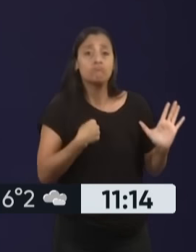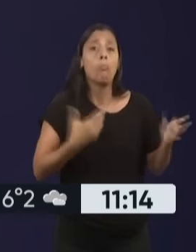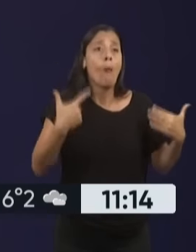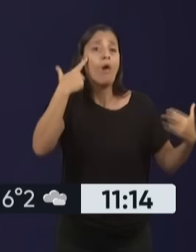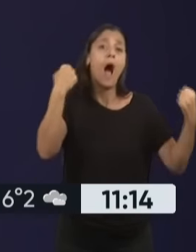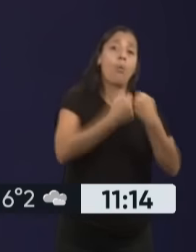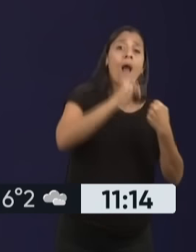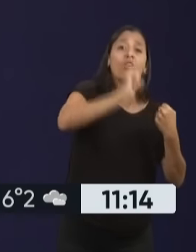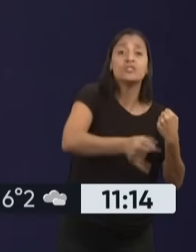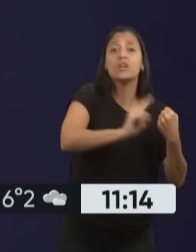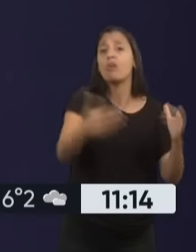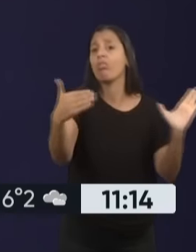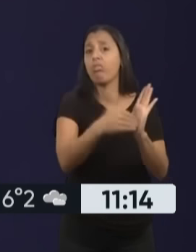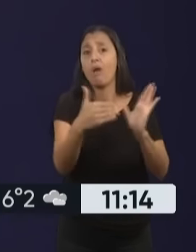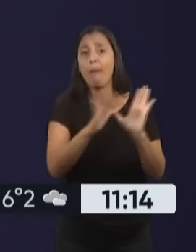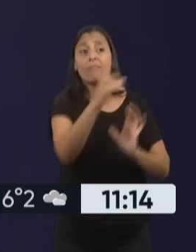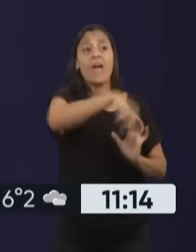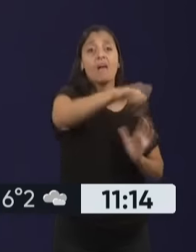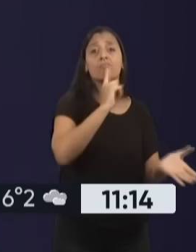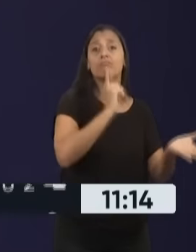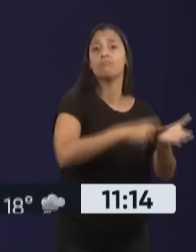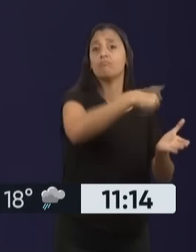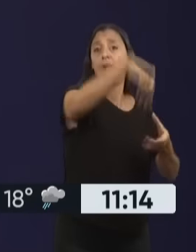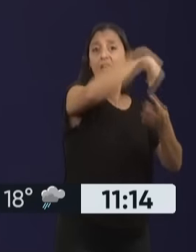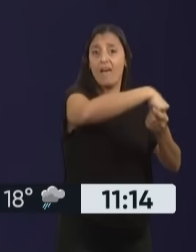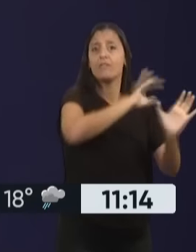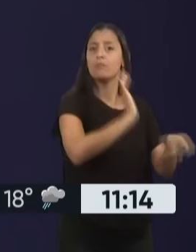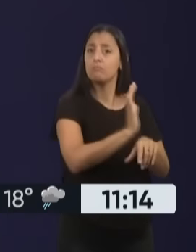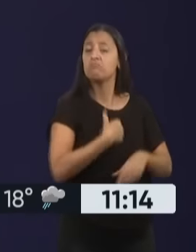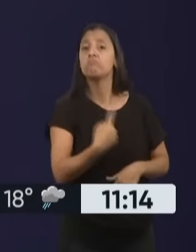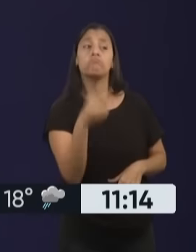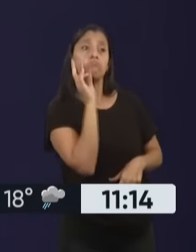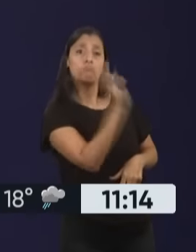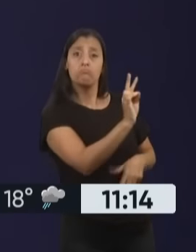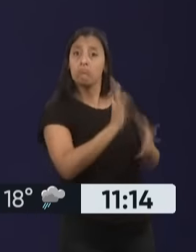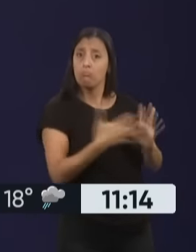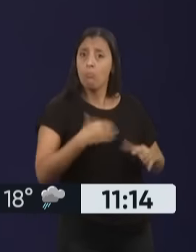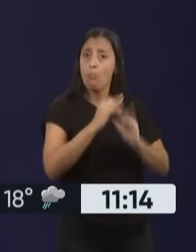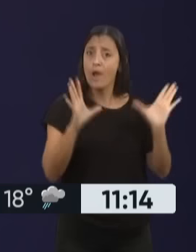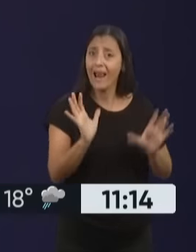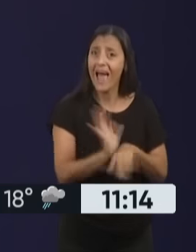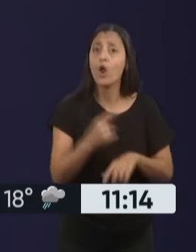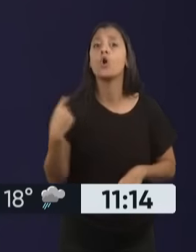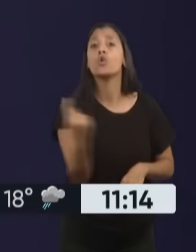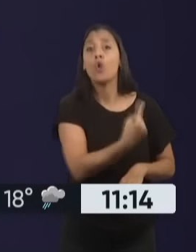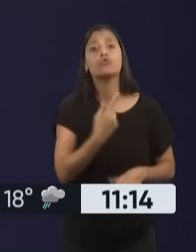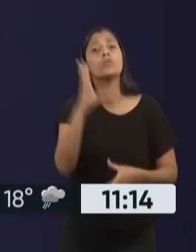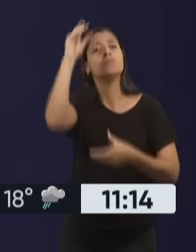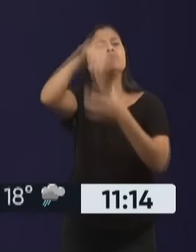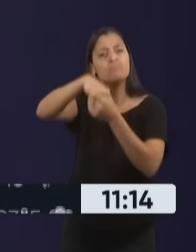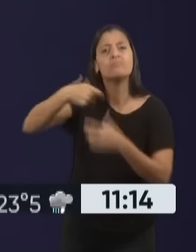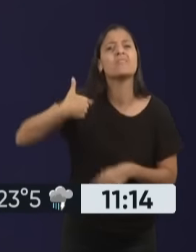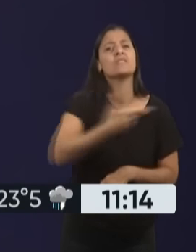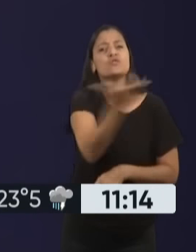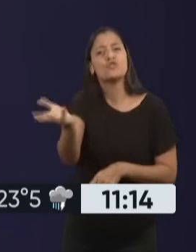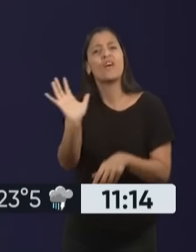con con lo que han hecho estuvo Me parece que bastante Claro que somos parte de la sociedad que no